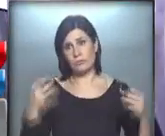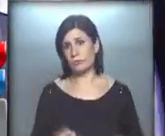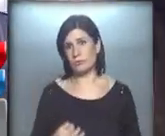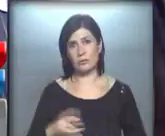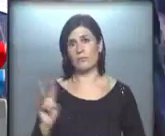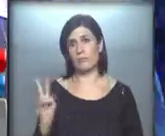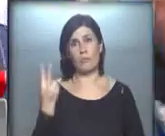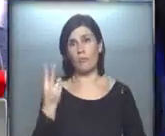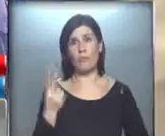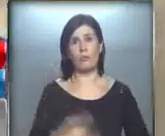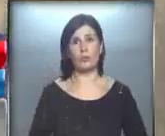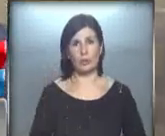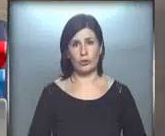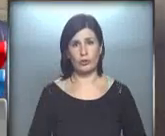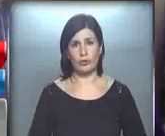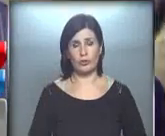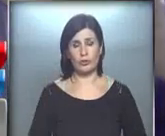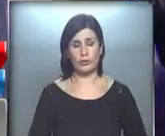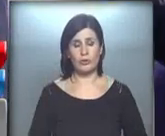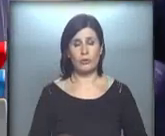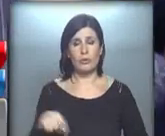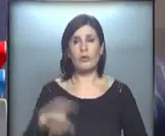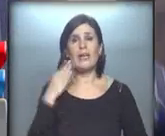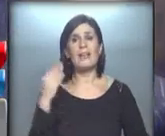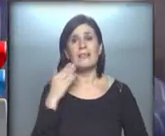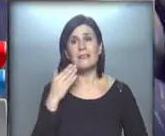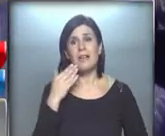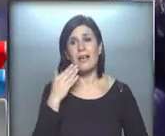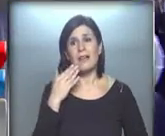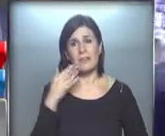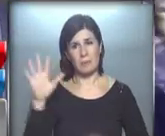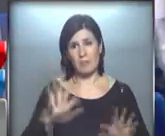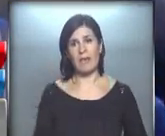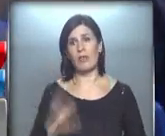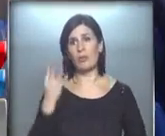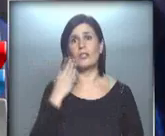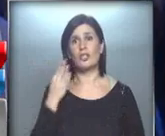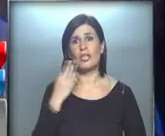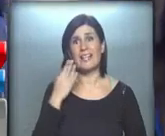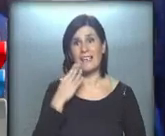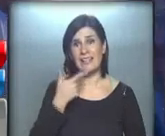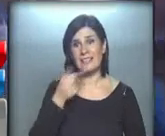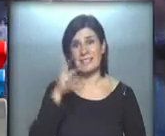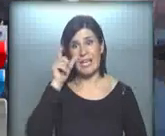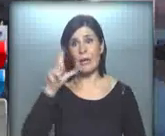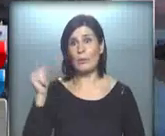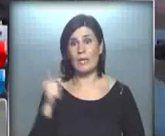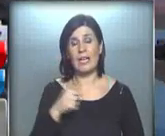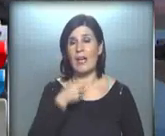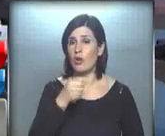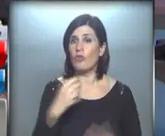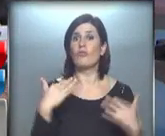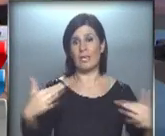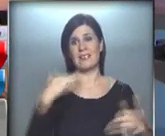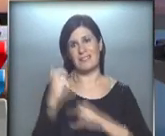su fallecimiento. Veremos qué va a pasar también esta tarde, porque estaba previsto que a las 4 Alejandro Sabella diera una conferencia de